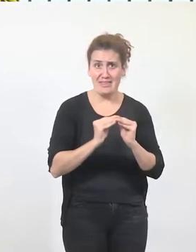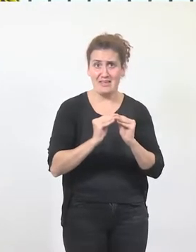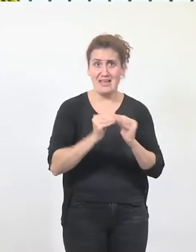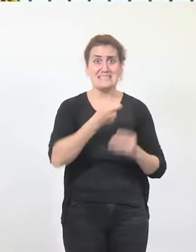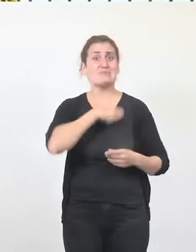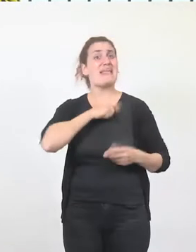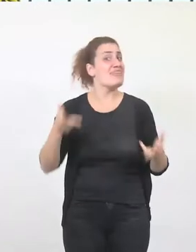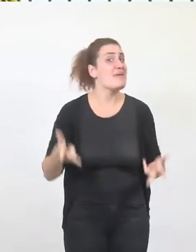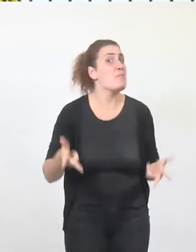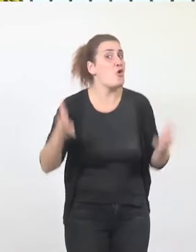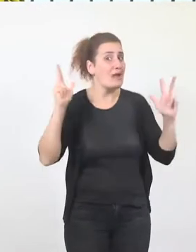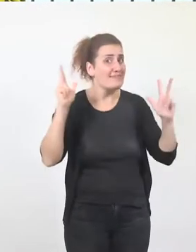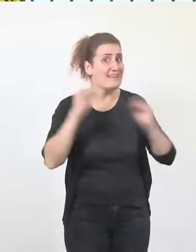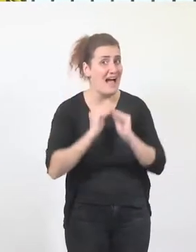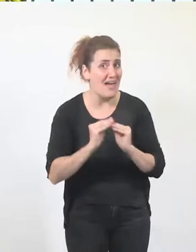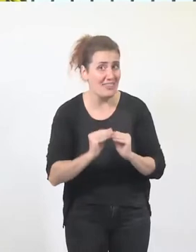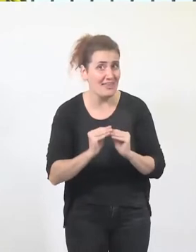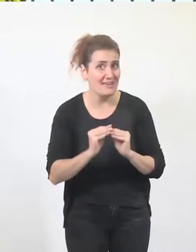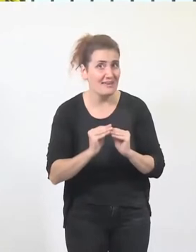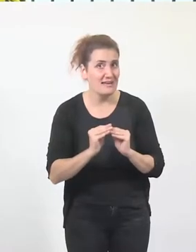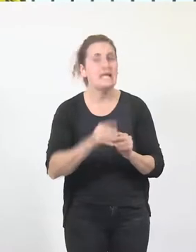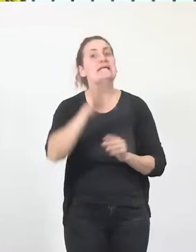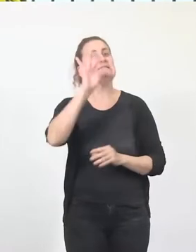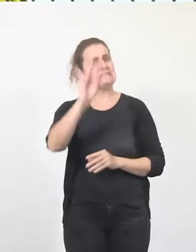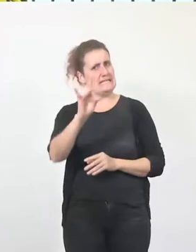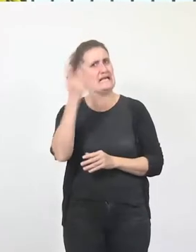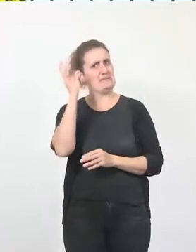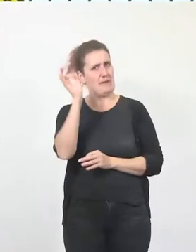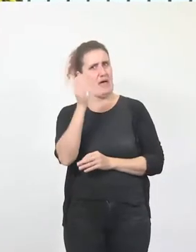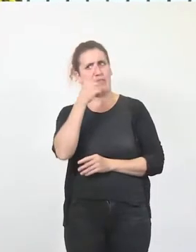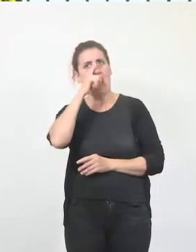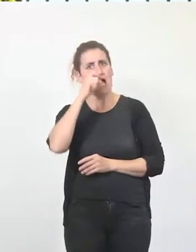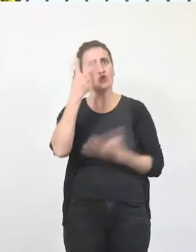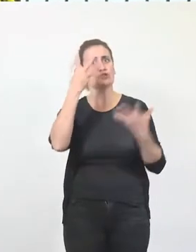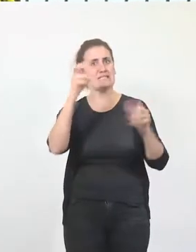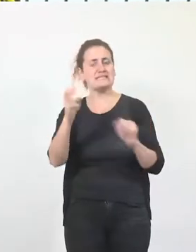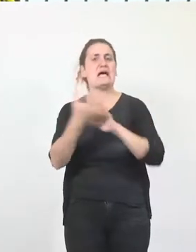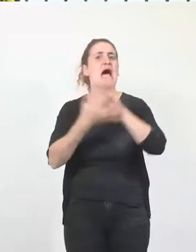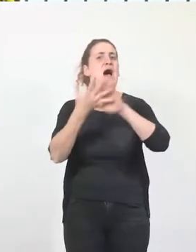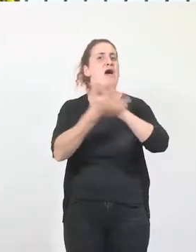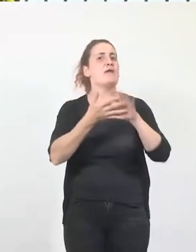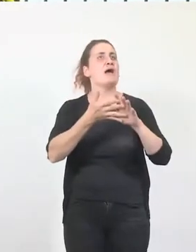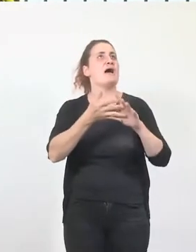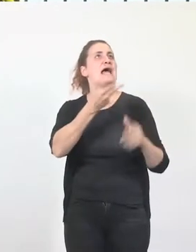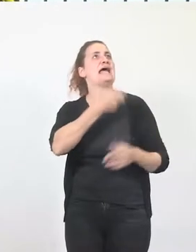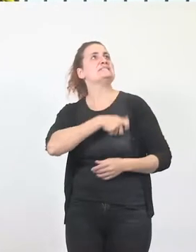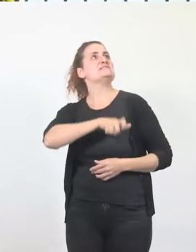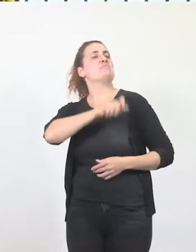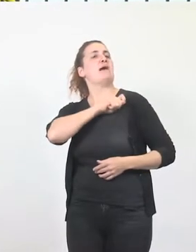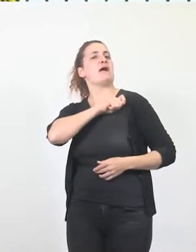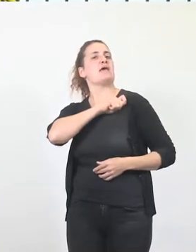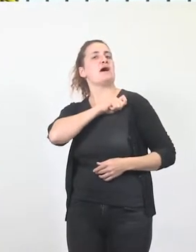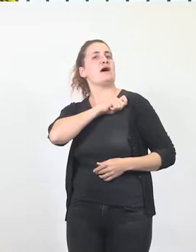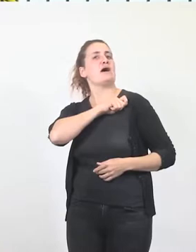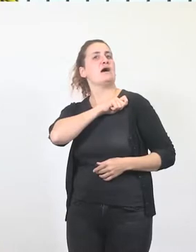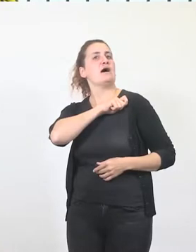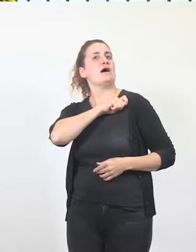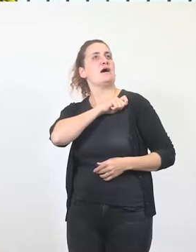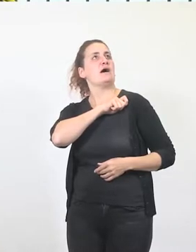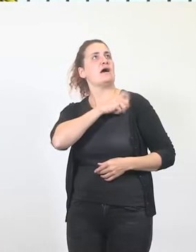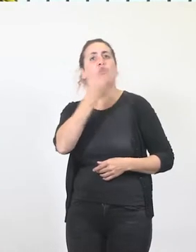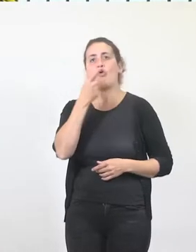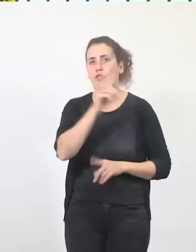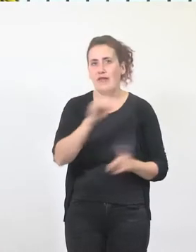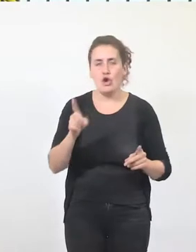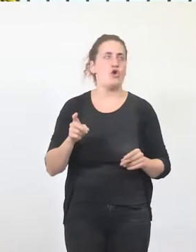España democrática. Sí que en los años 70 se habla de la España que no conoce